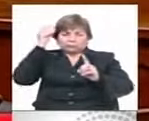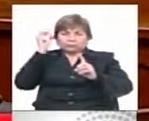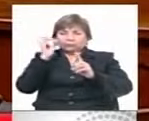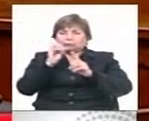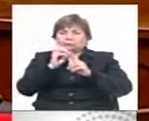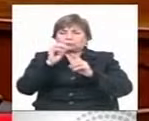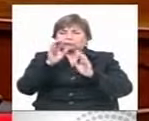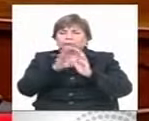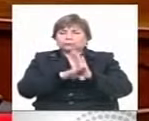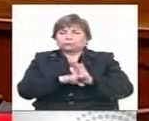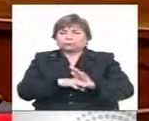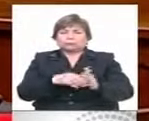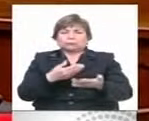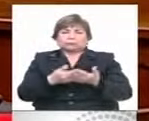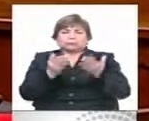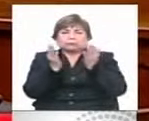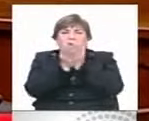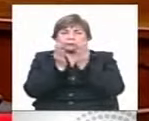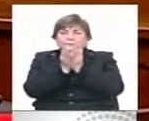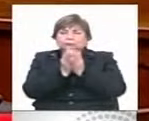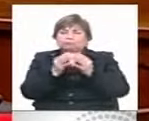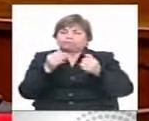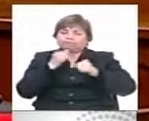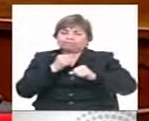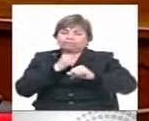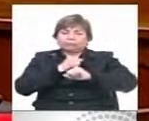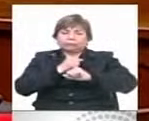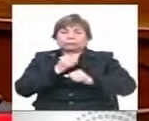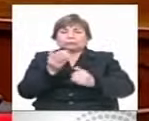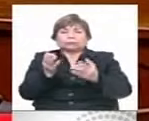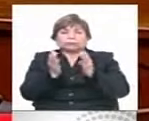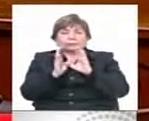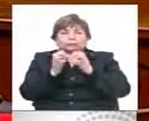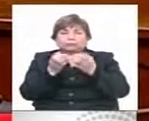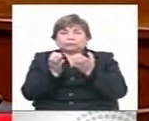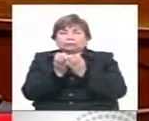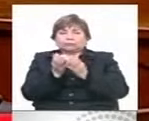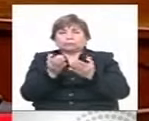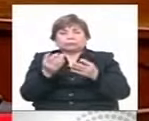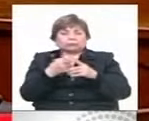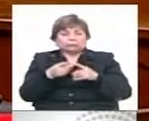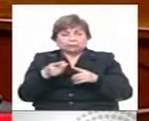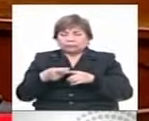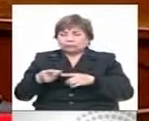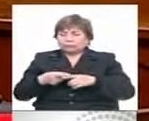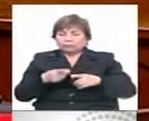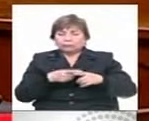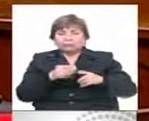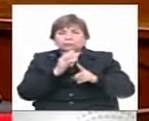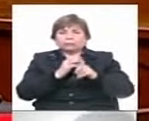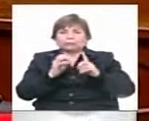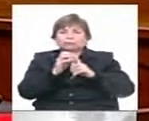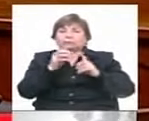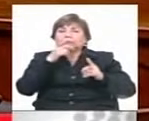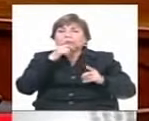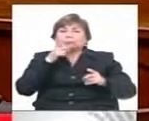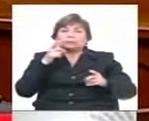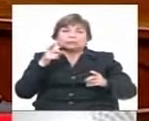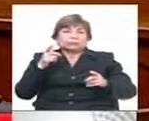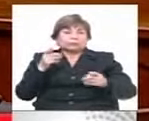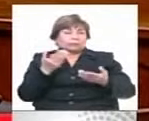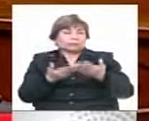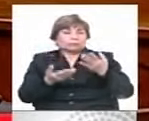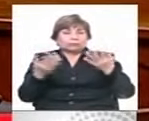de la desigualdad educativa a través del refuerzo escolar y atención de la diversidad cultural y lingüística de